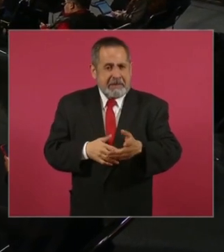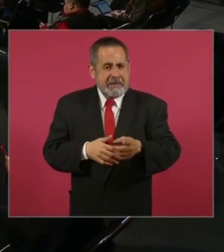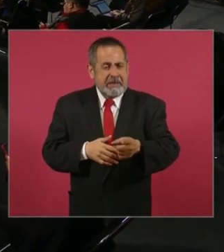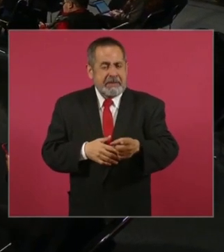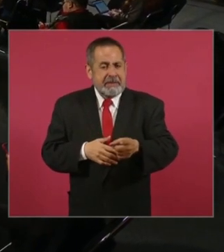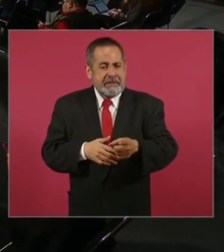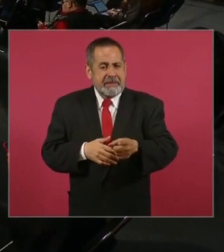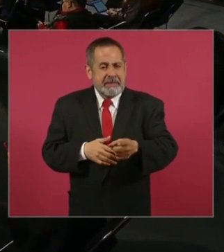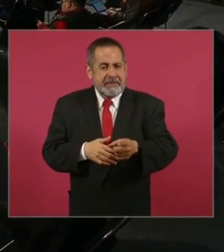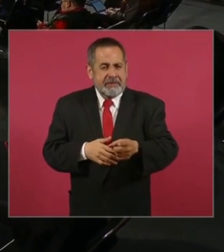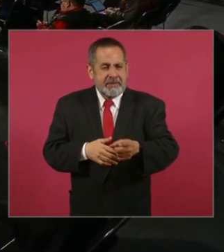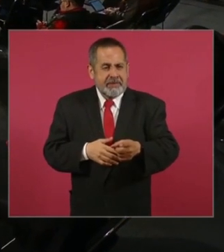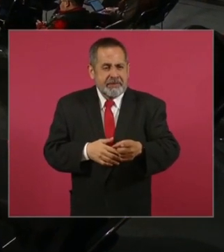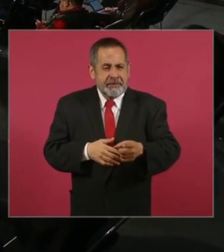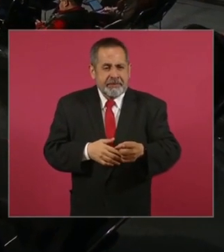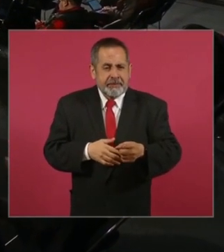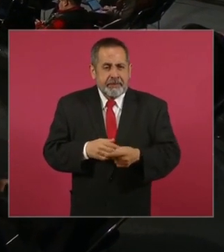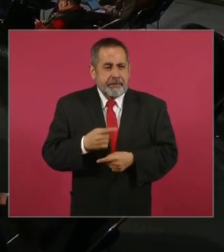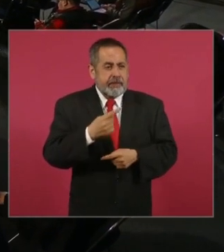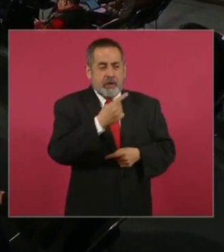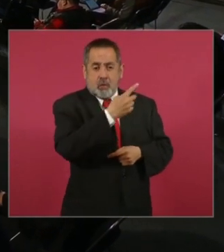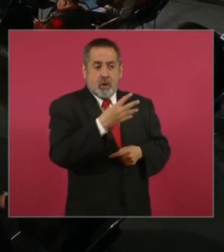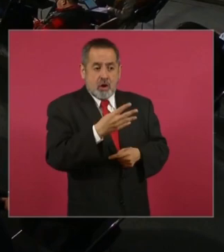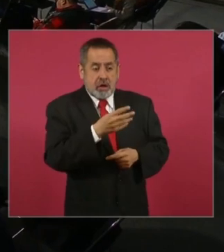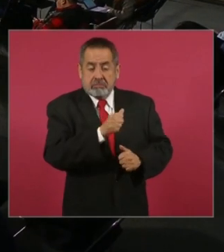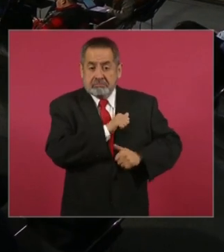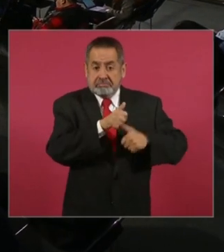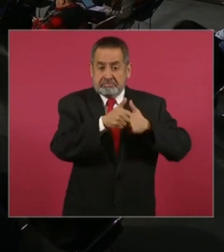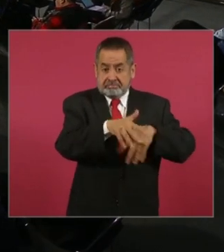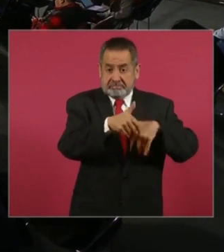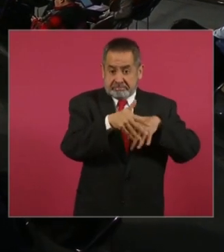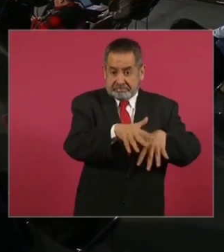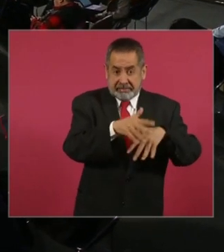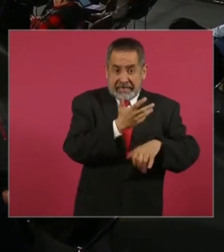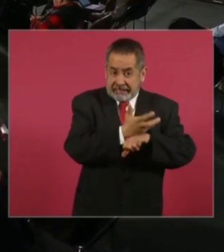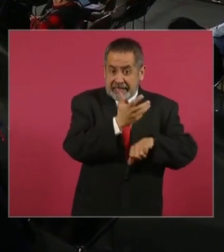a la cuarta parte del ejército estadounidense